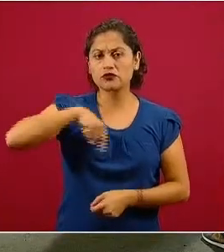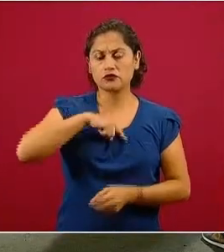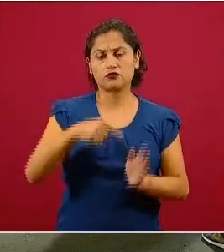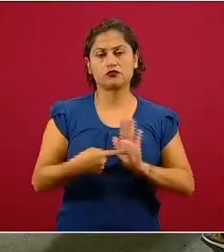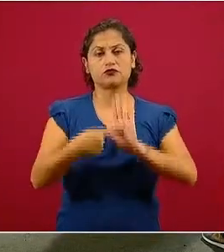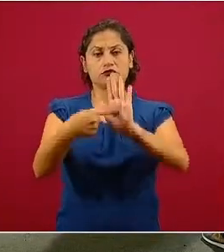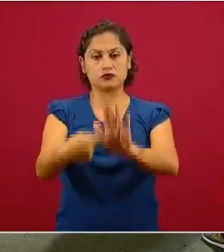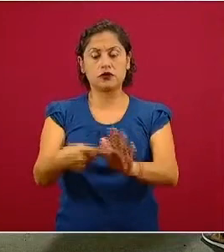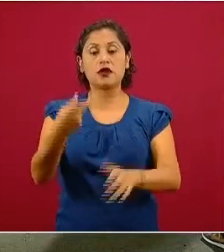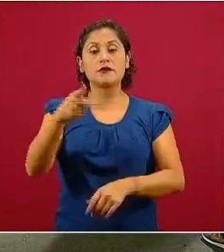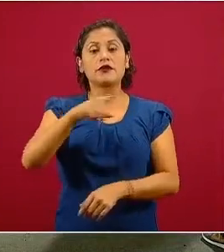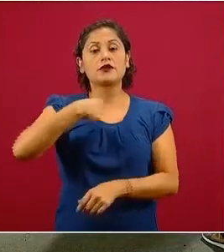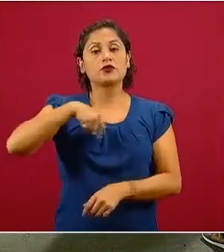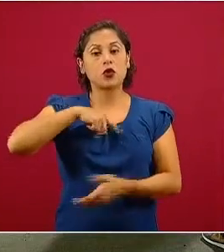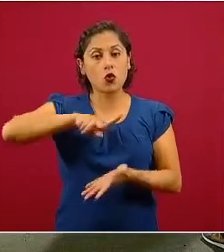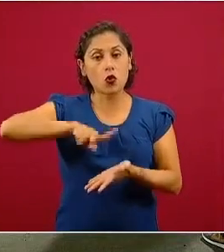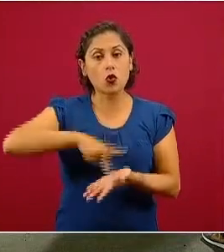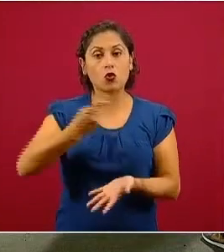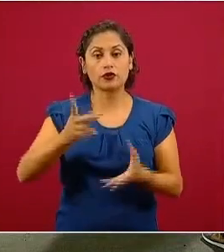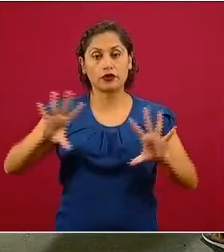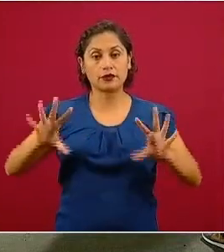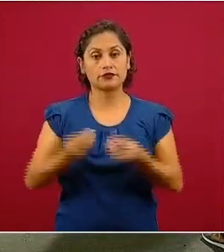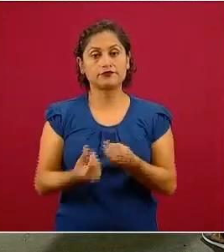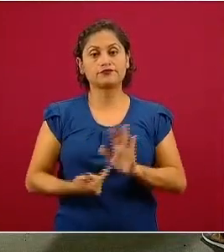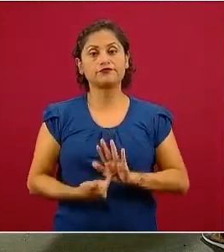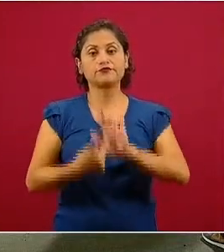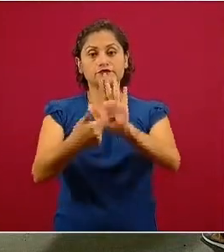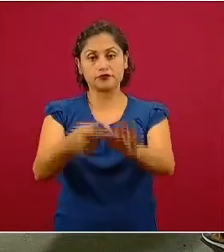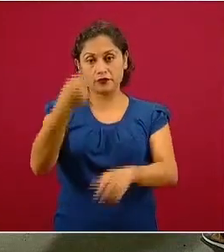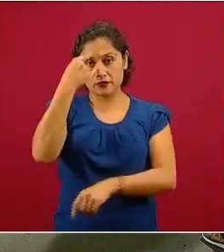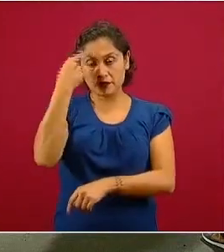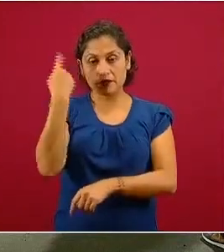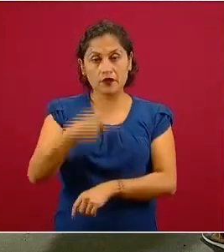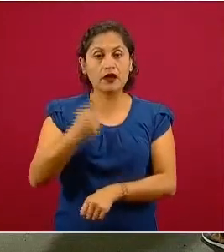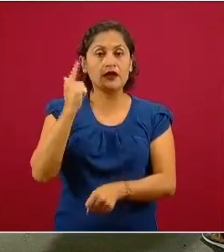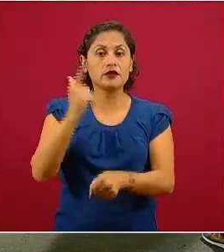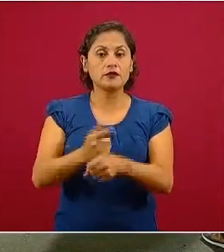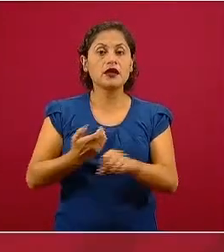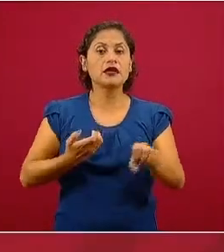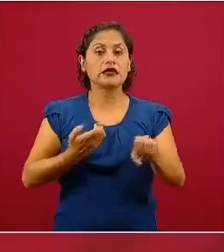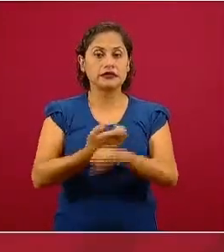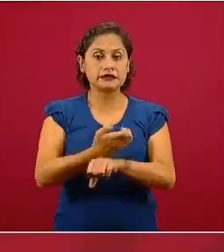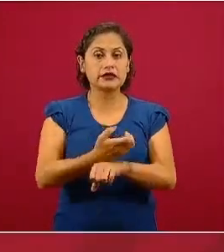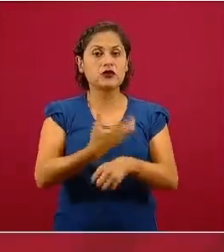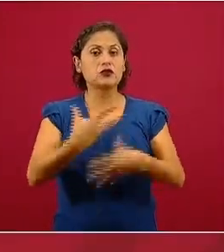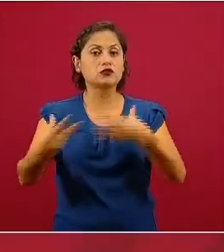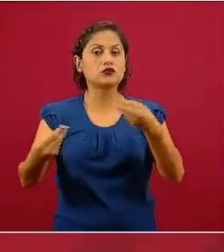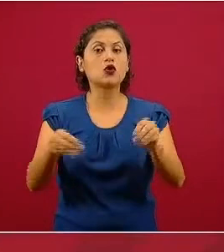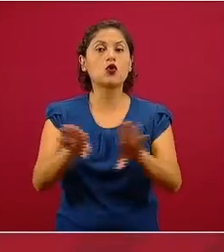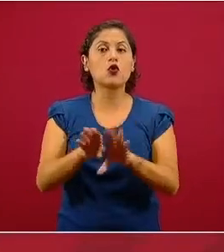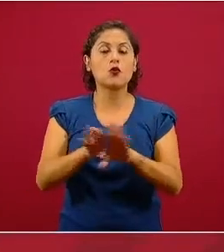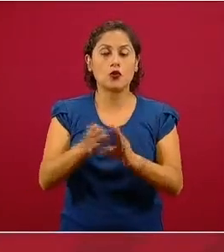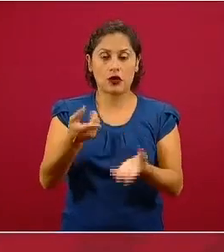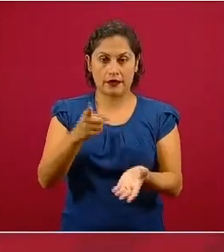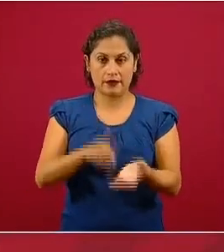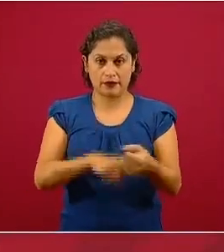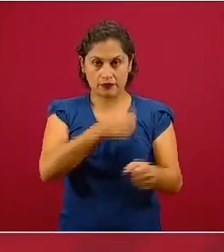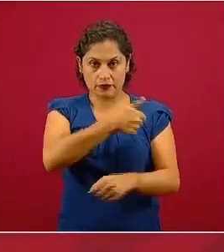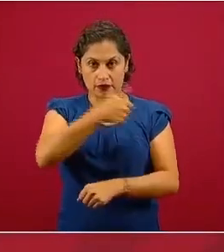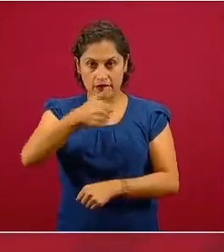pero para recapitular sobre el estado que guarda hoy la epidemia. Hay ideas que hemos manejado desde el inicio de